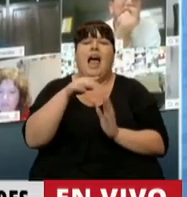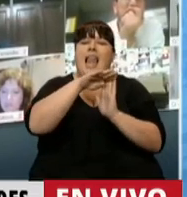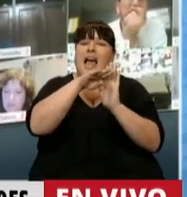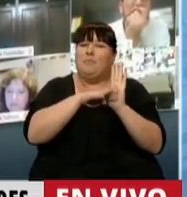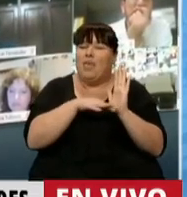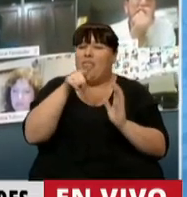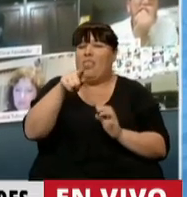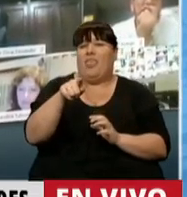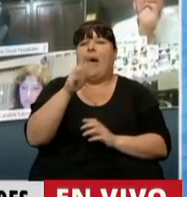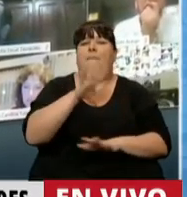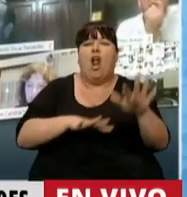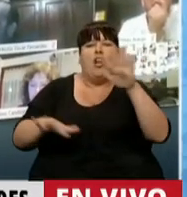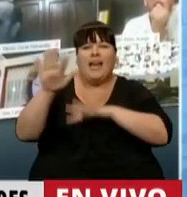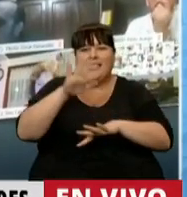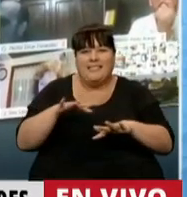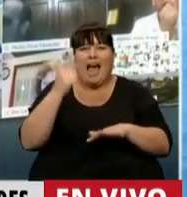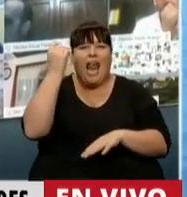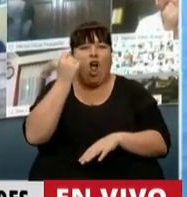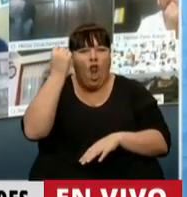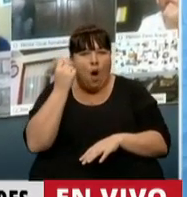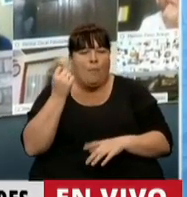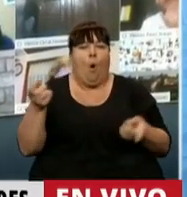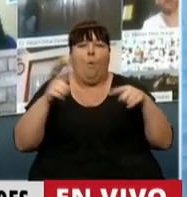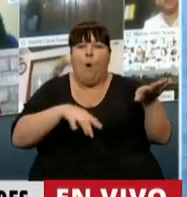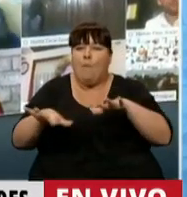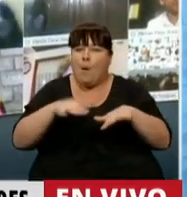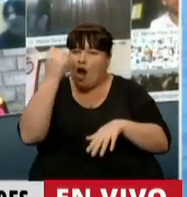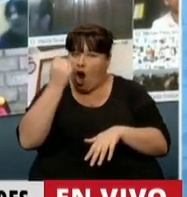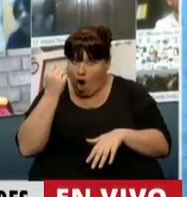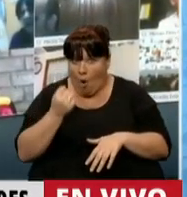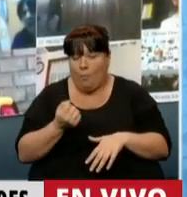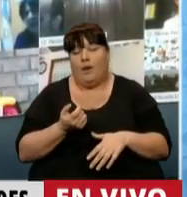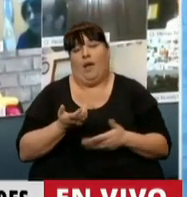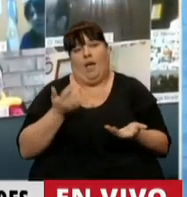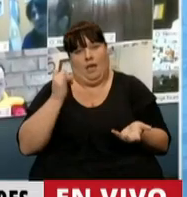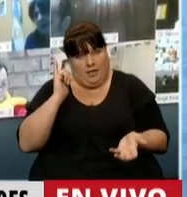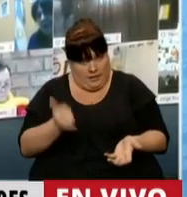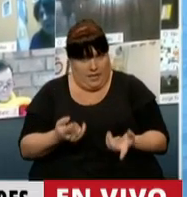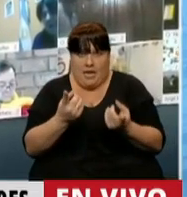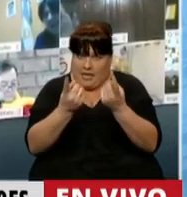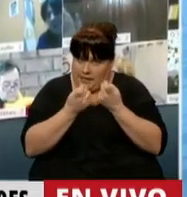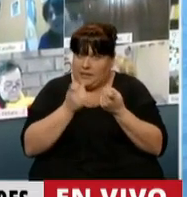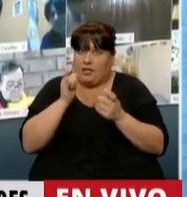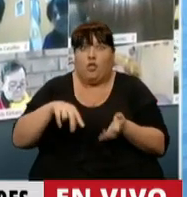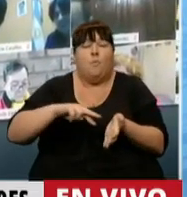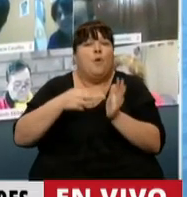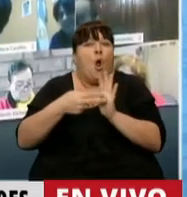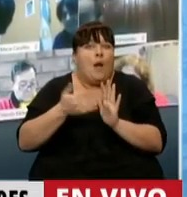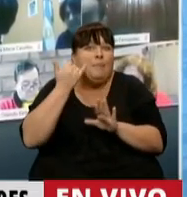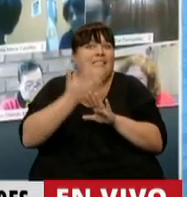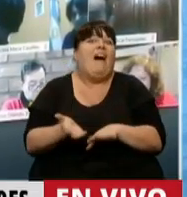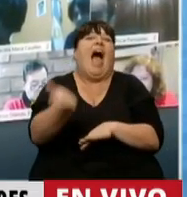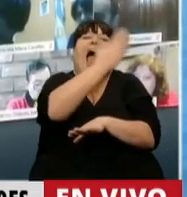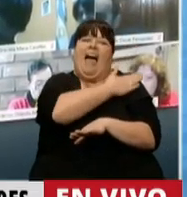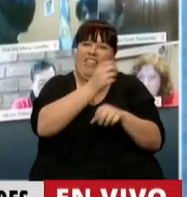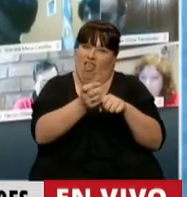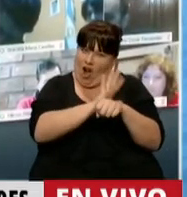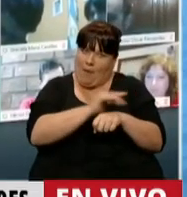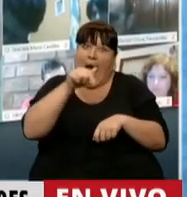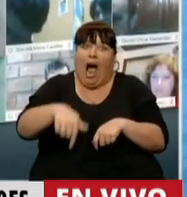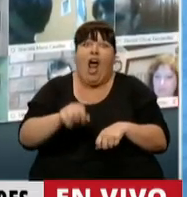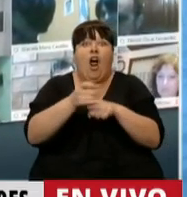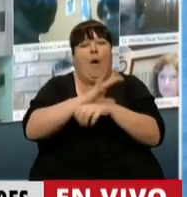medidas de reorganización económica y de reactivación económica, que por supuesto hacen falta en una crisis que preexiste a la pandemia pero que se